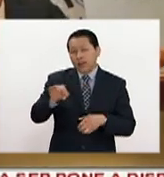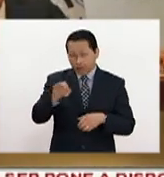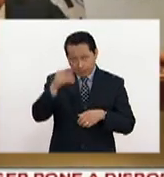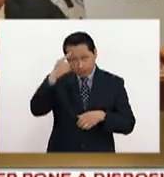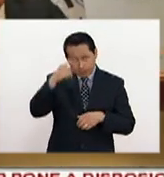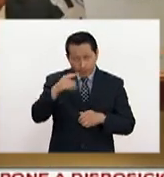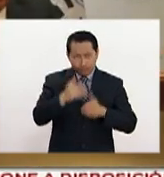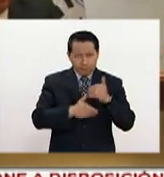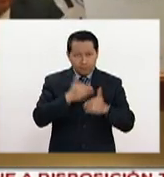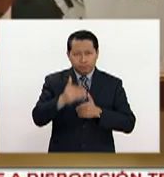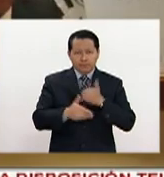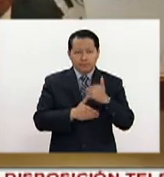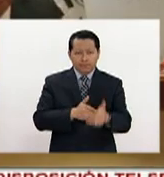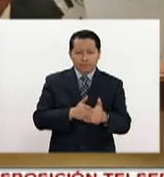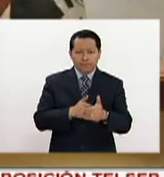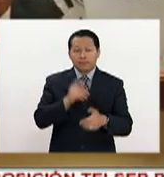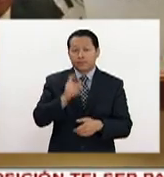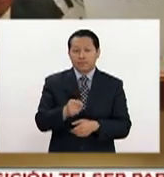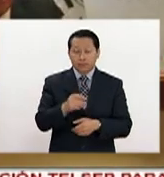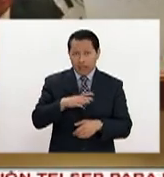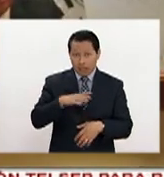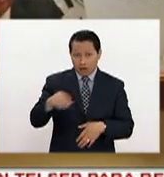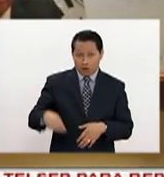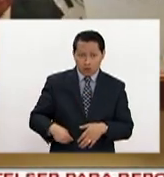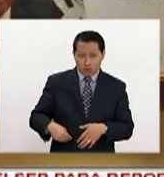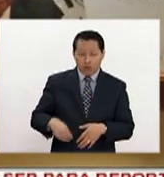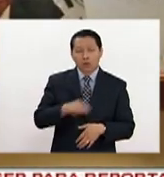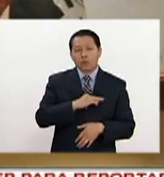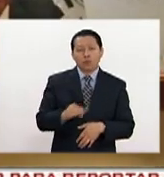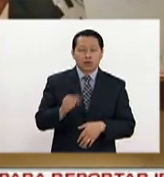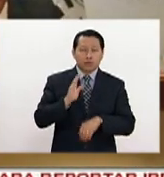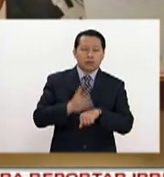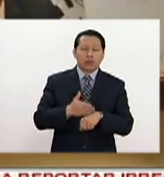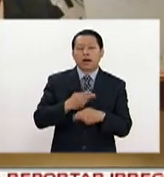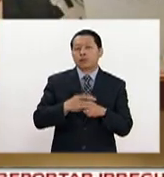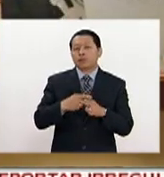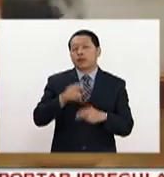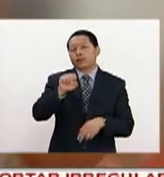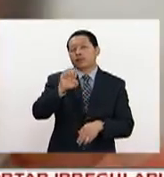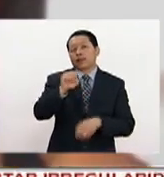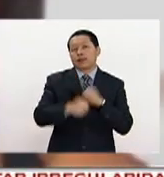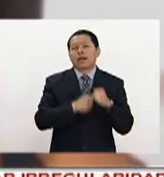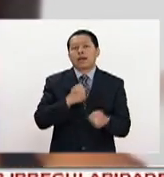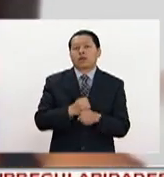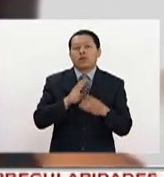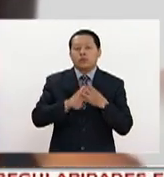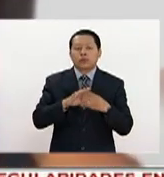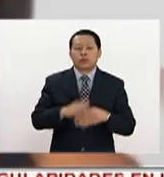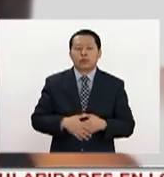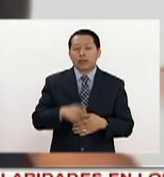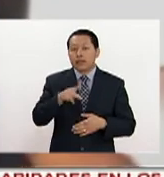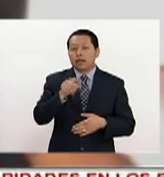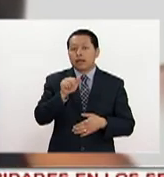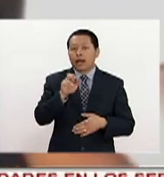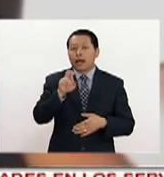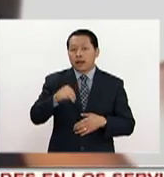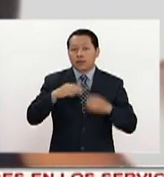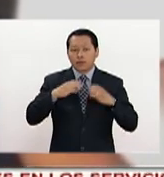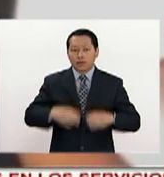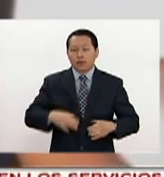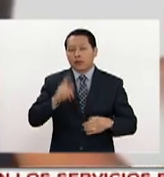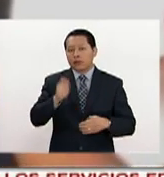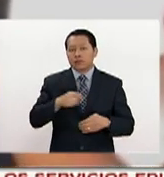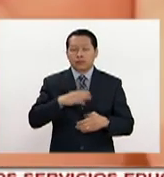proceso. De resultar culpable, podría alcanzar una sentencia de hasta 60 años de prisión. El cuerpo de Karen Gronczynski, quien